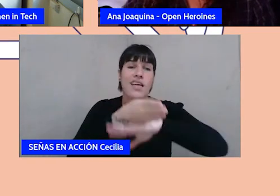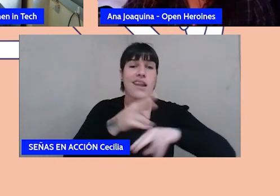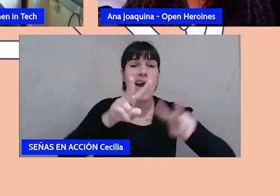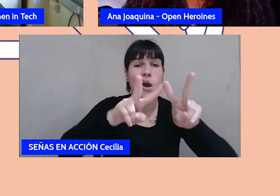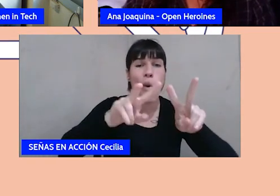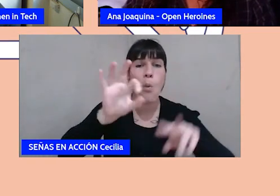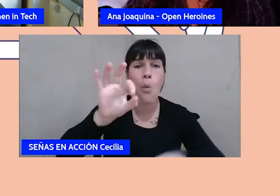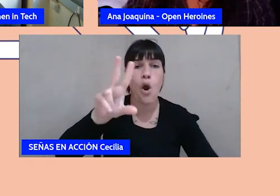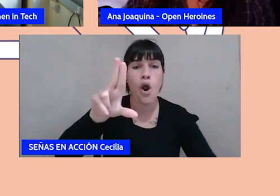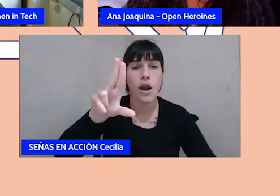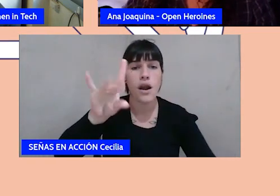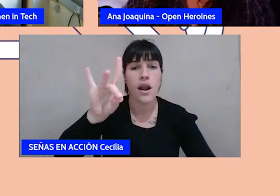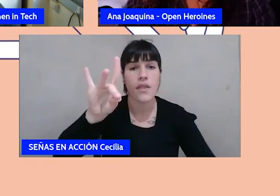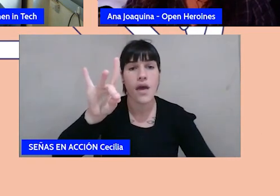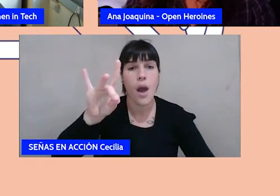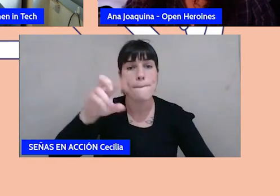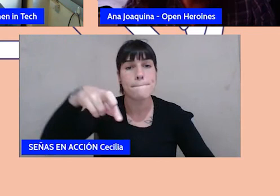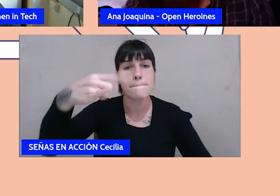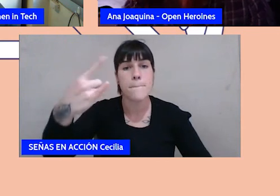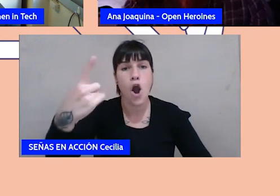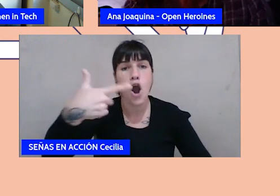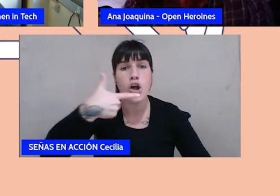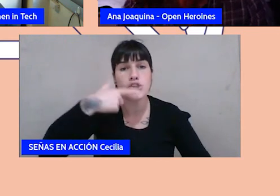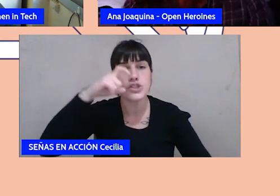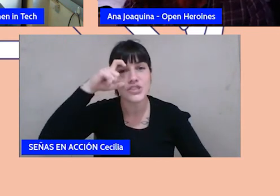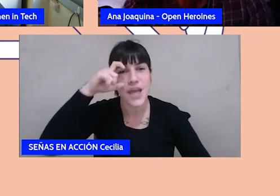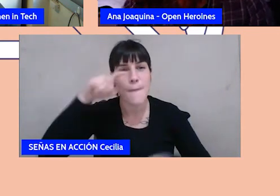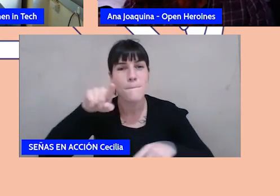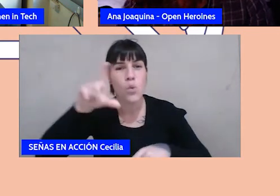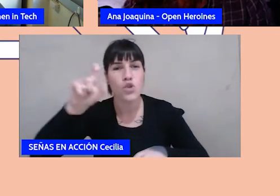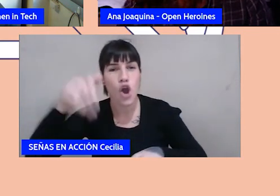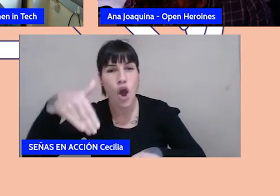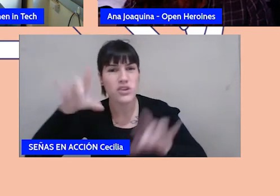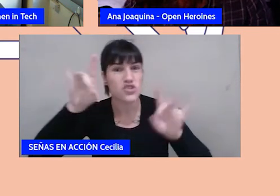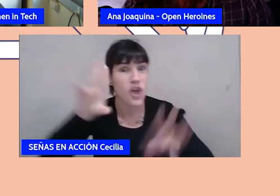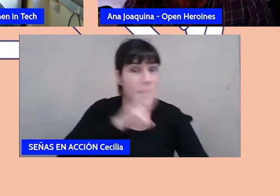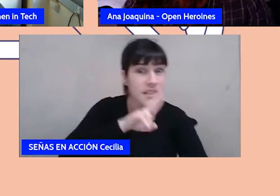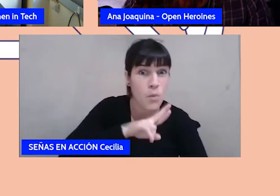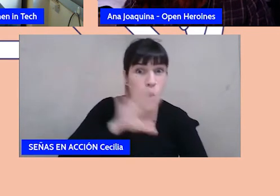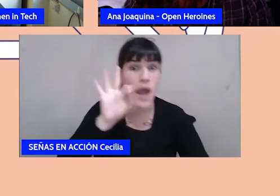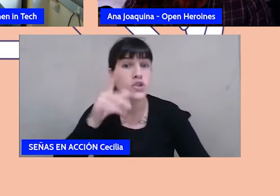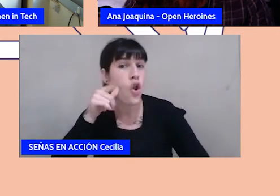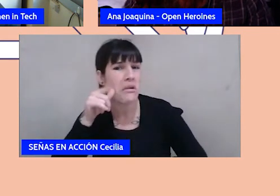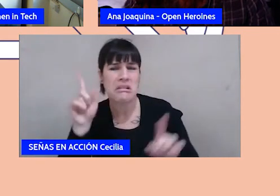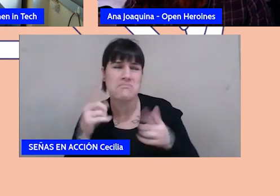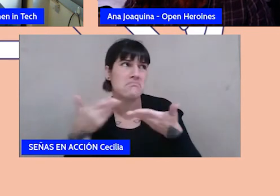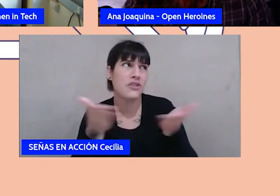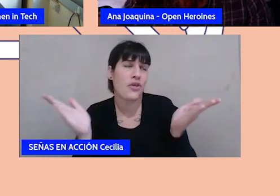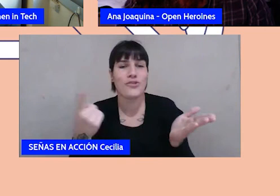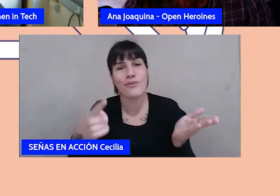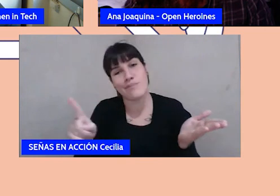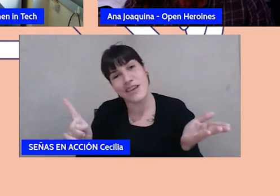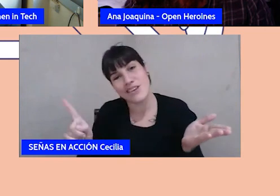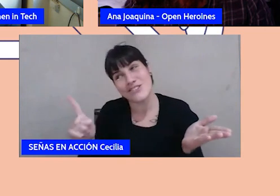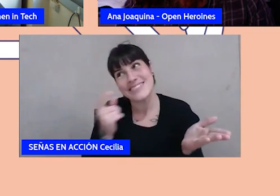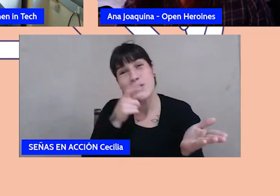bienvenida. En realidad, o sea, no solo es exclusiva para mujeres y personas no binarias, sino es para todo el mundo. Pero digamos que si no son mujeres o personas